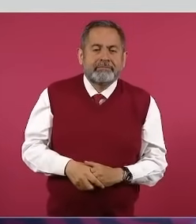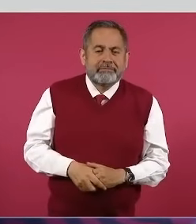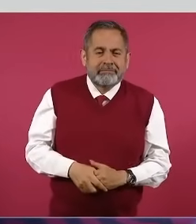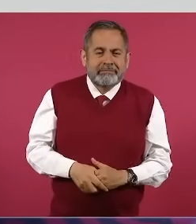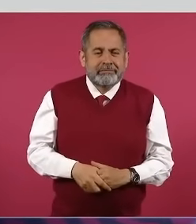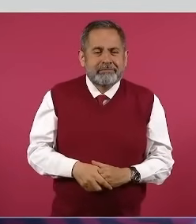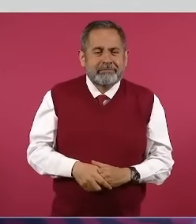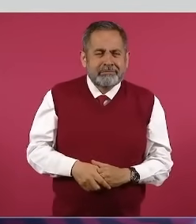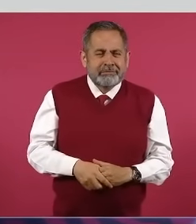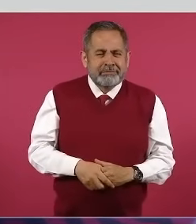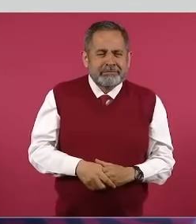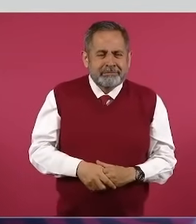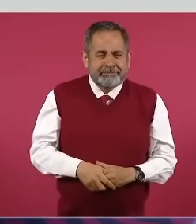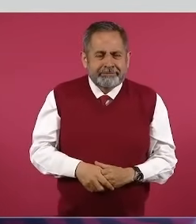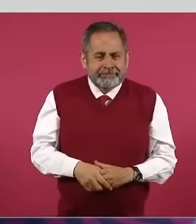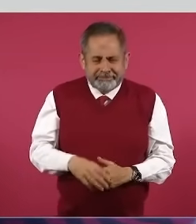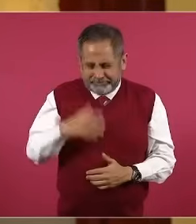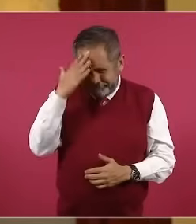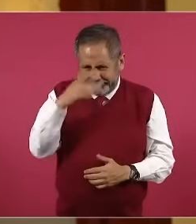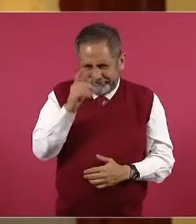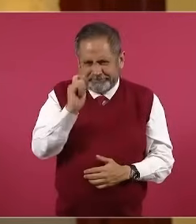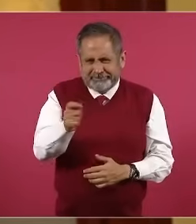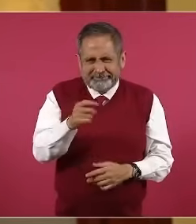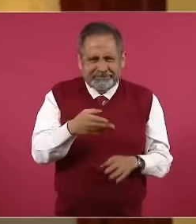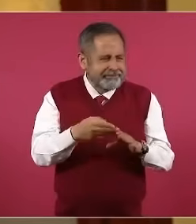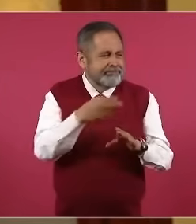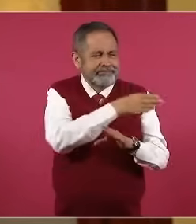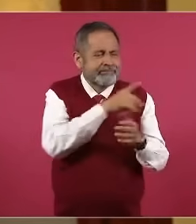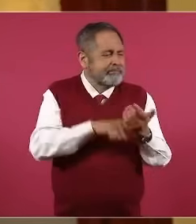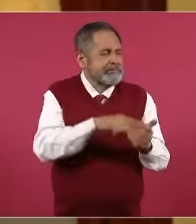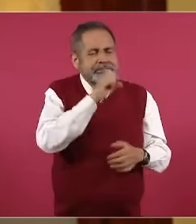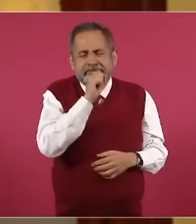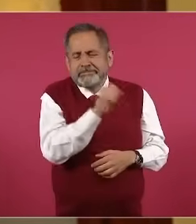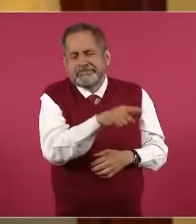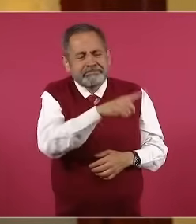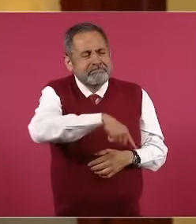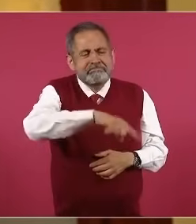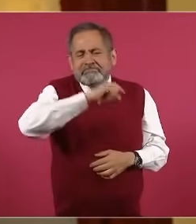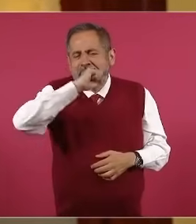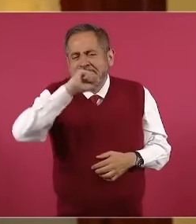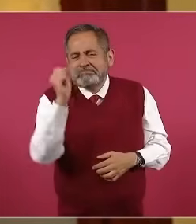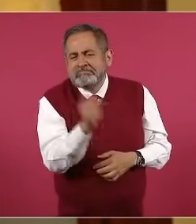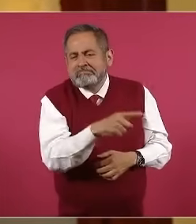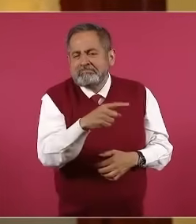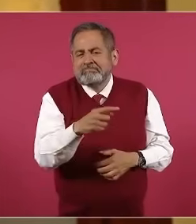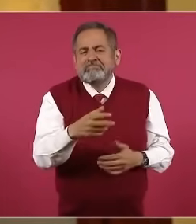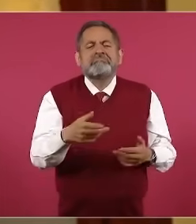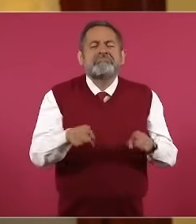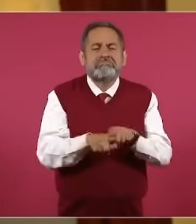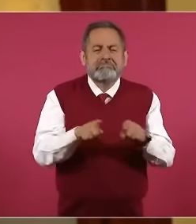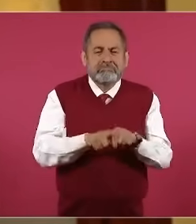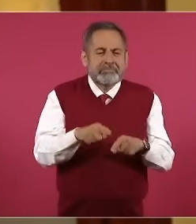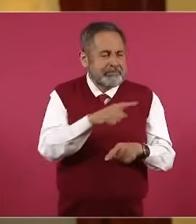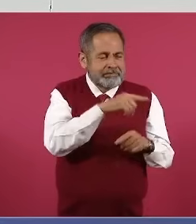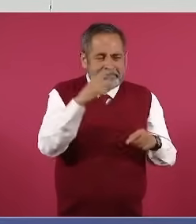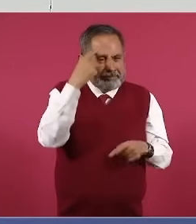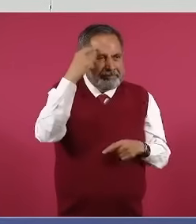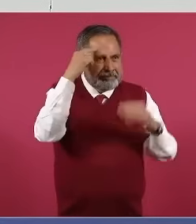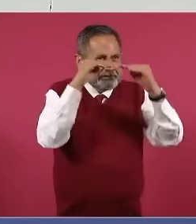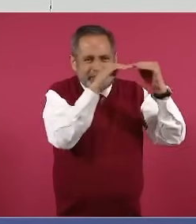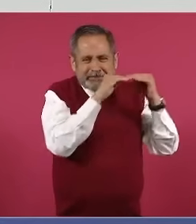¿Saben qué hacían estos? Porque son lo mismo, sobre todo en pensamiento.